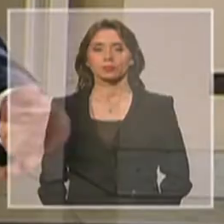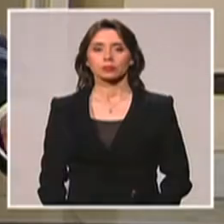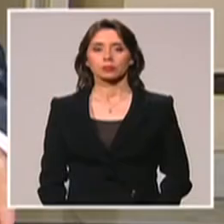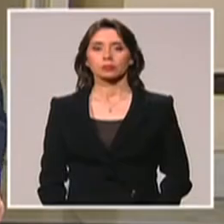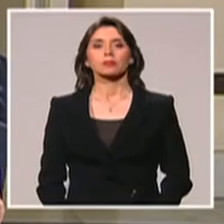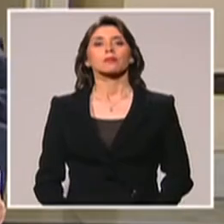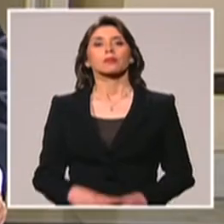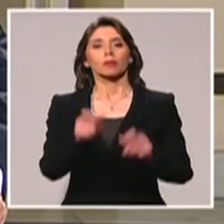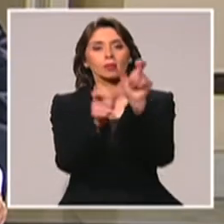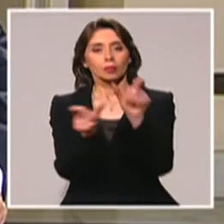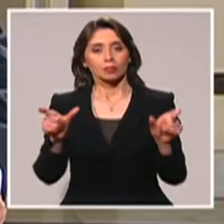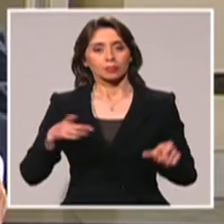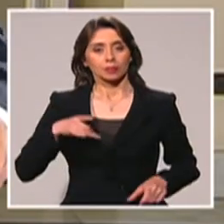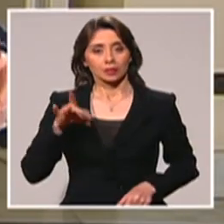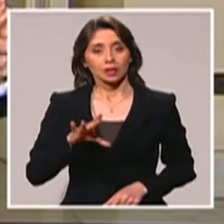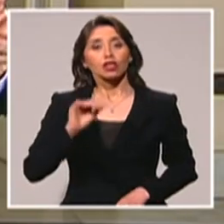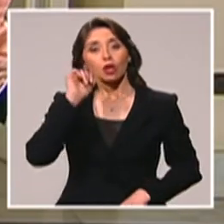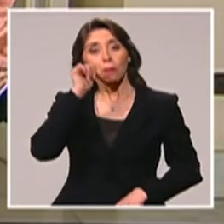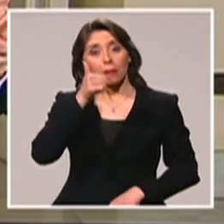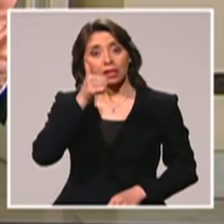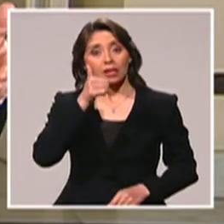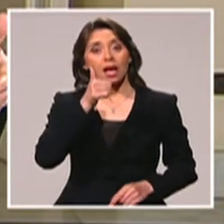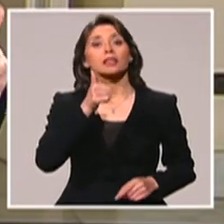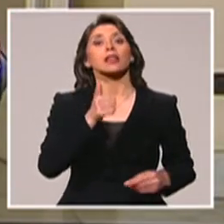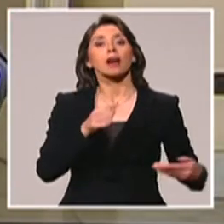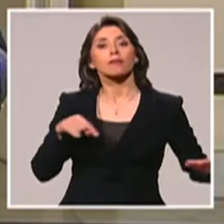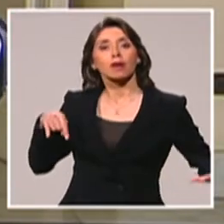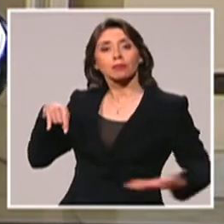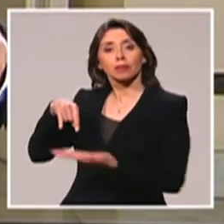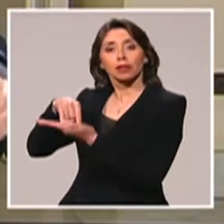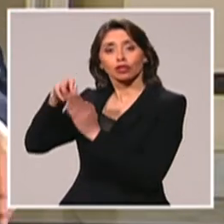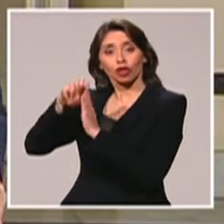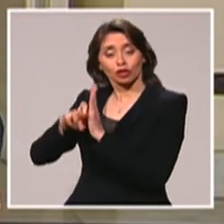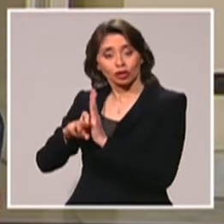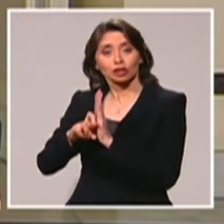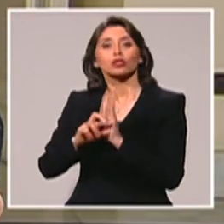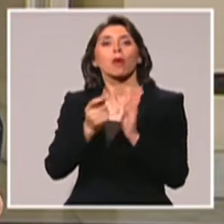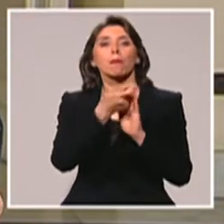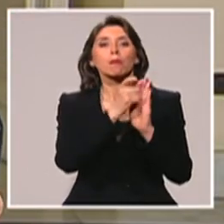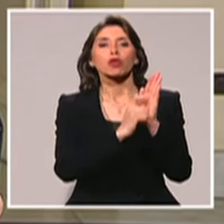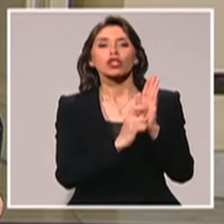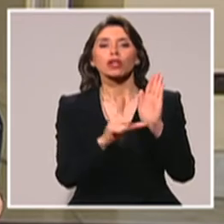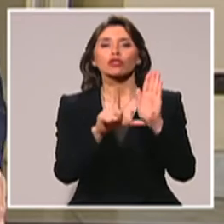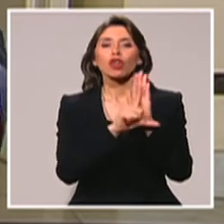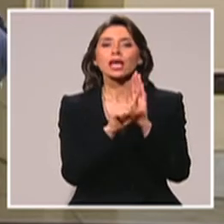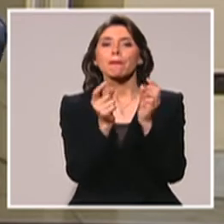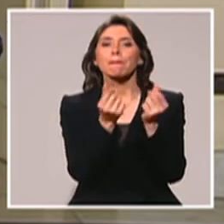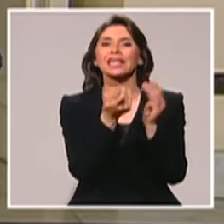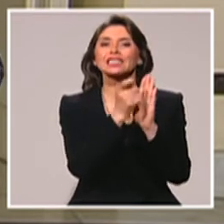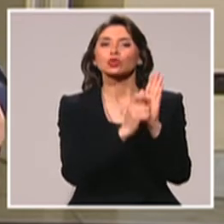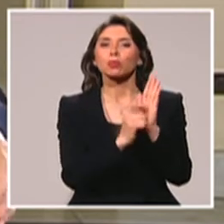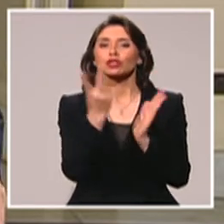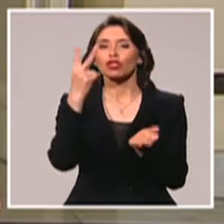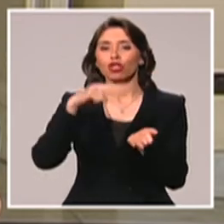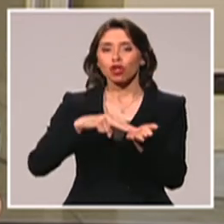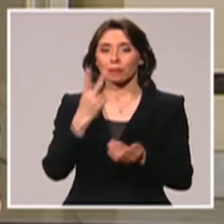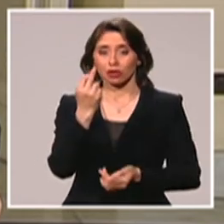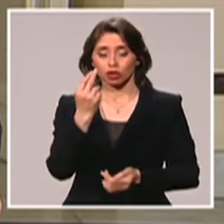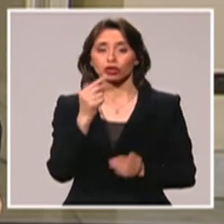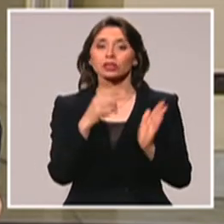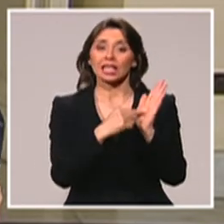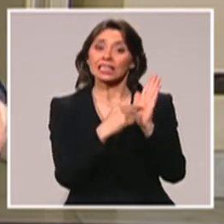compatriotas mañana presentaremos al congreso el proyecto de ley de presupuesto 2012 que fija las prioridades del gobierno